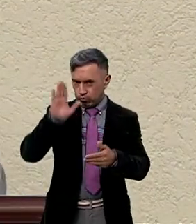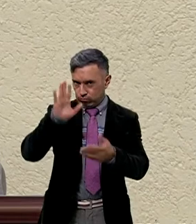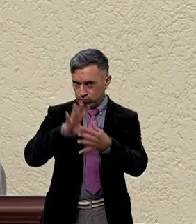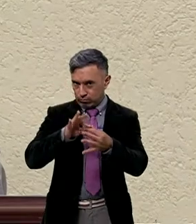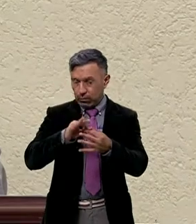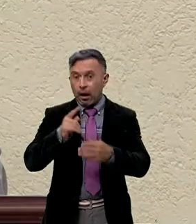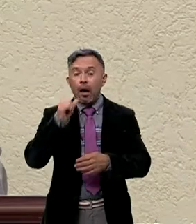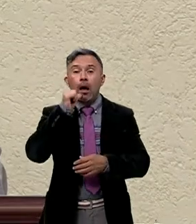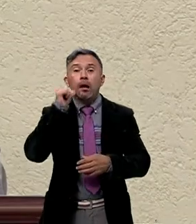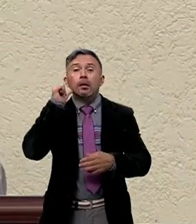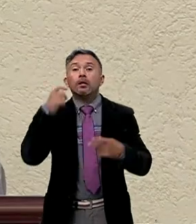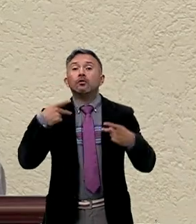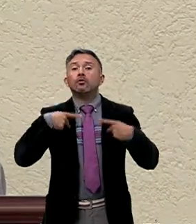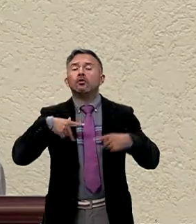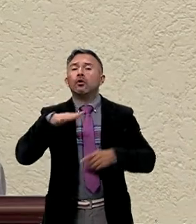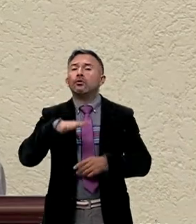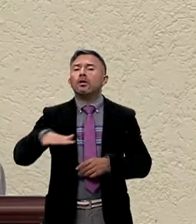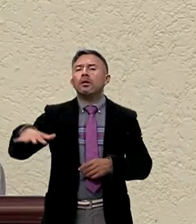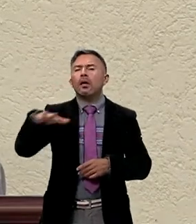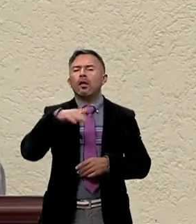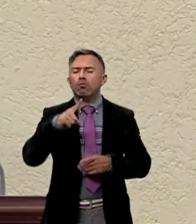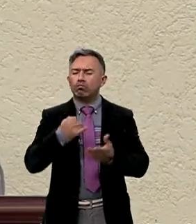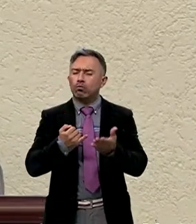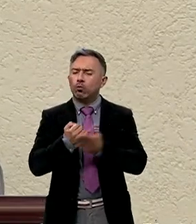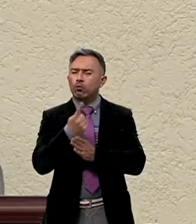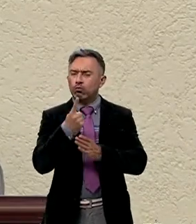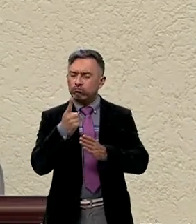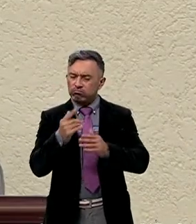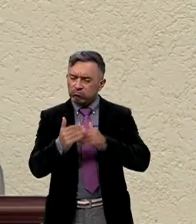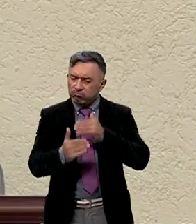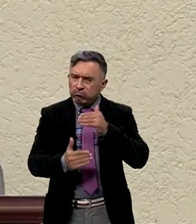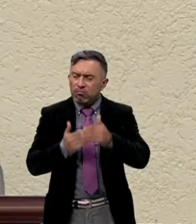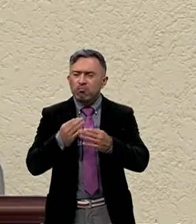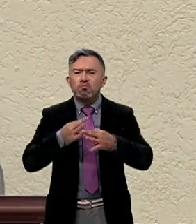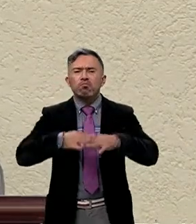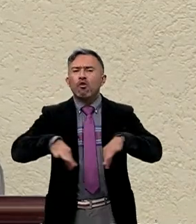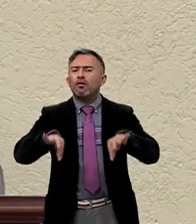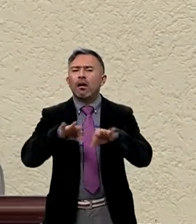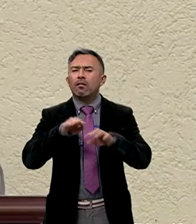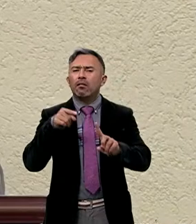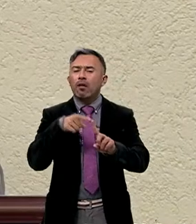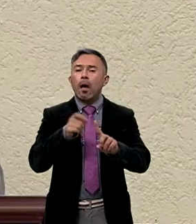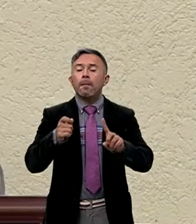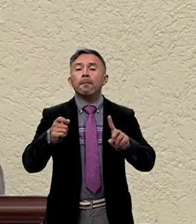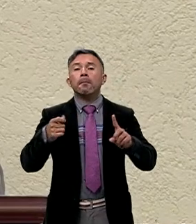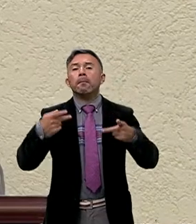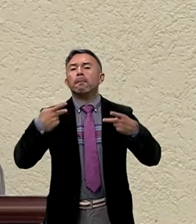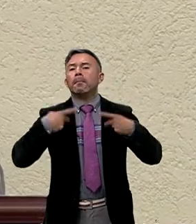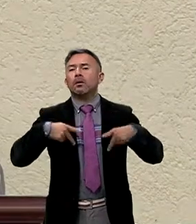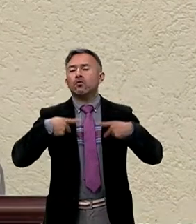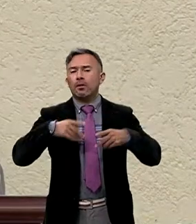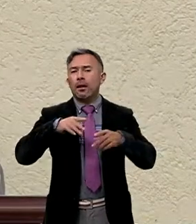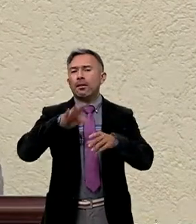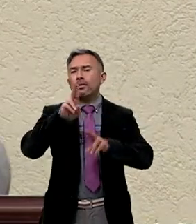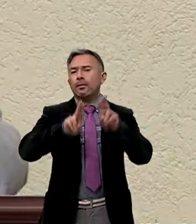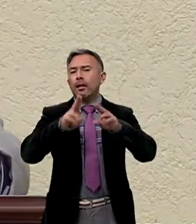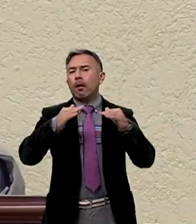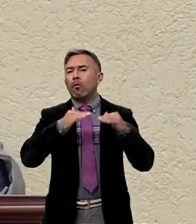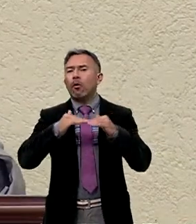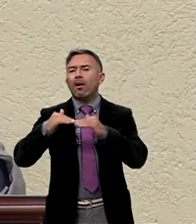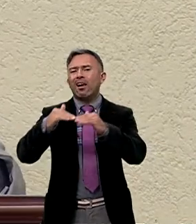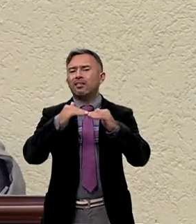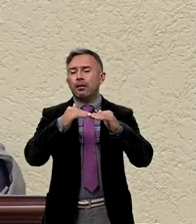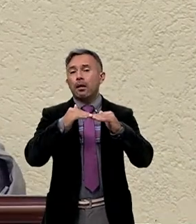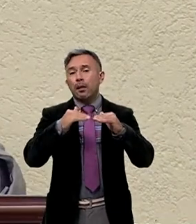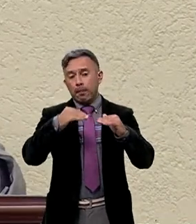sociedad dio un paso muy importante hacia la diversificación de la participación de la ciudadanía en la vida democrática y en los asuntos